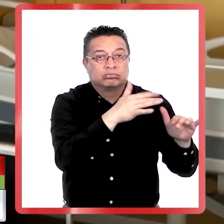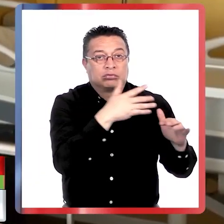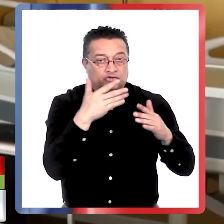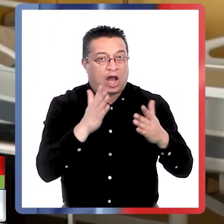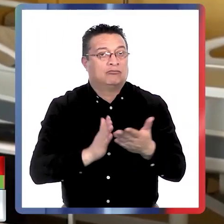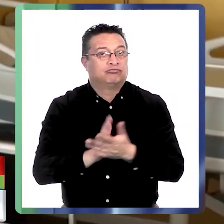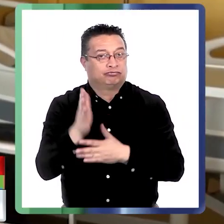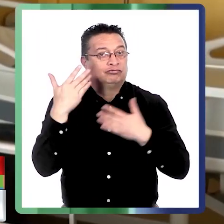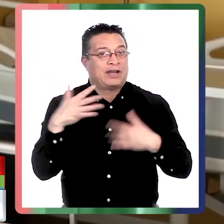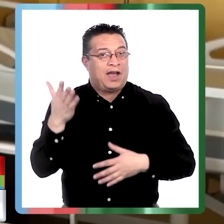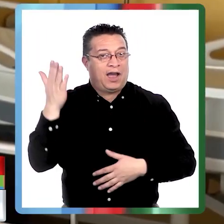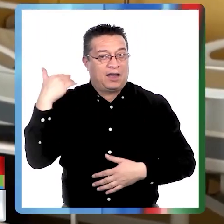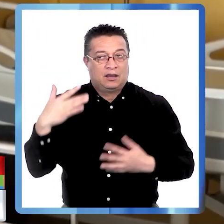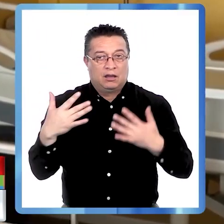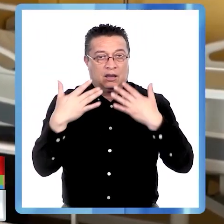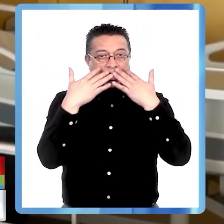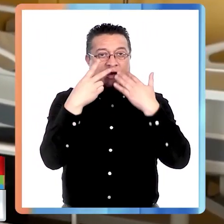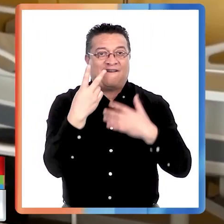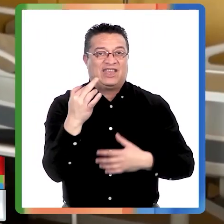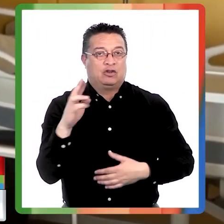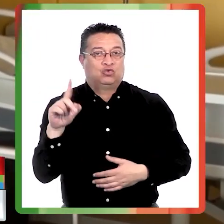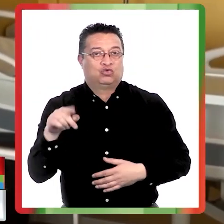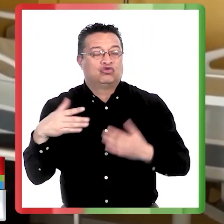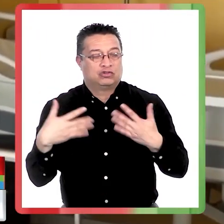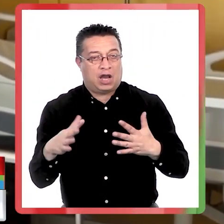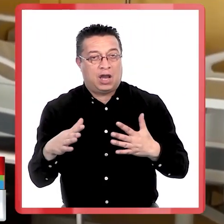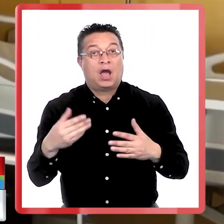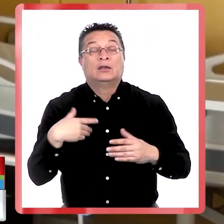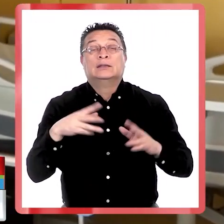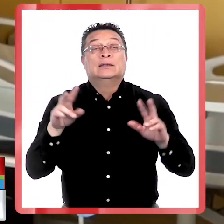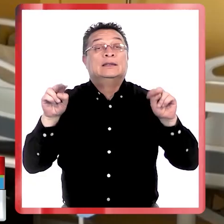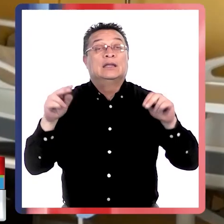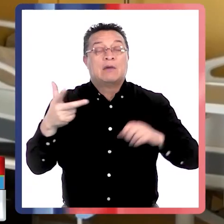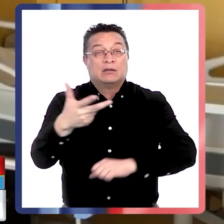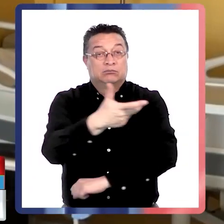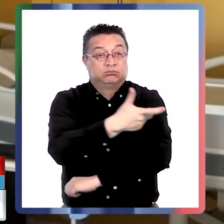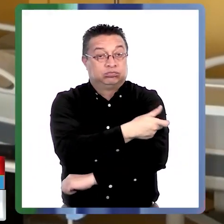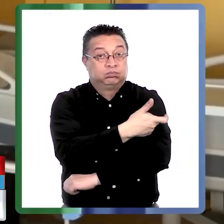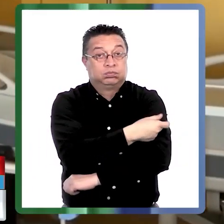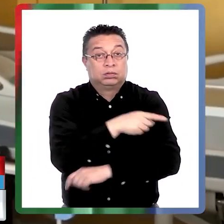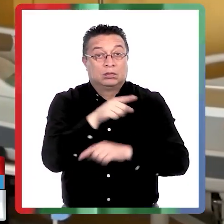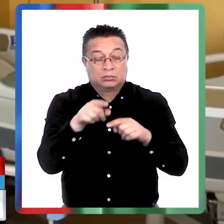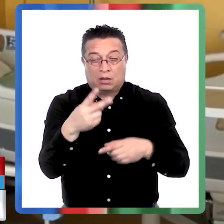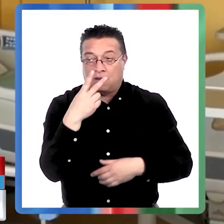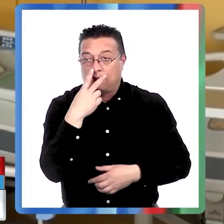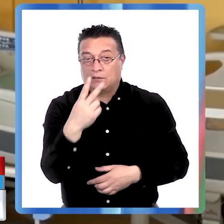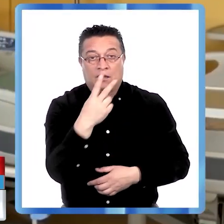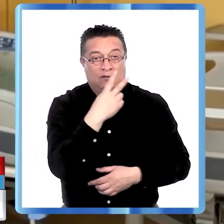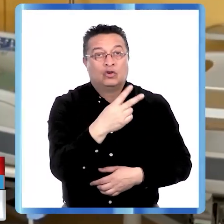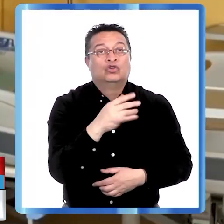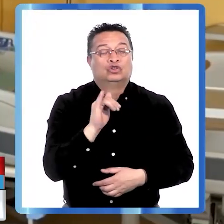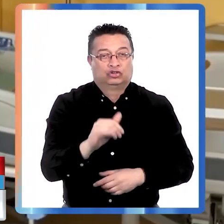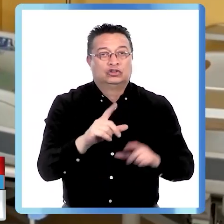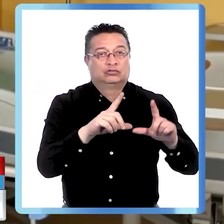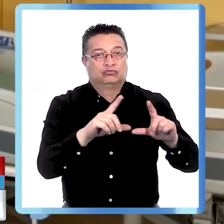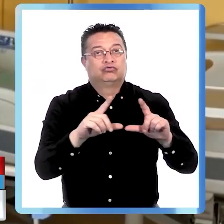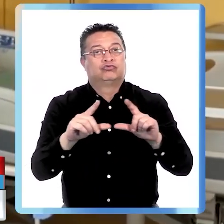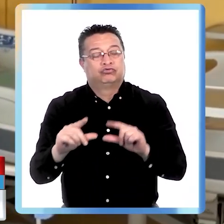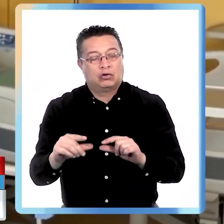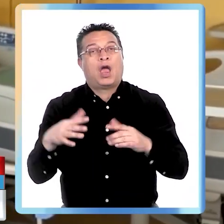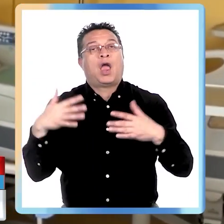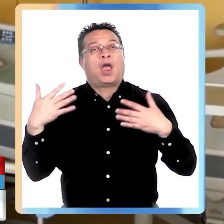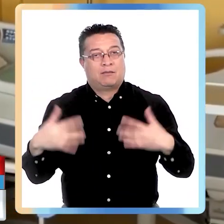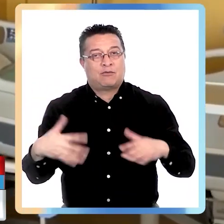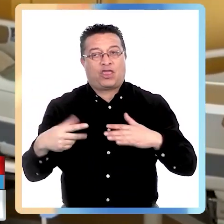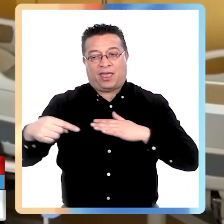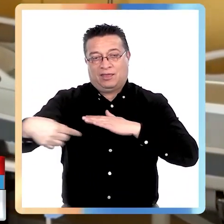viral partió hace un par de meses y en relación a la vacuna de NIRSEMIGAF, hemos visto que sí hay una